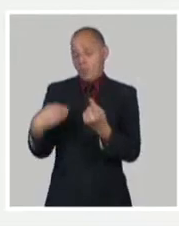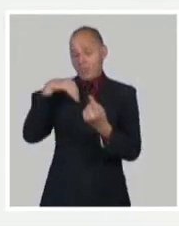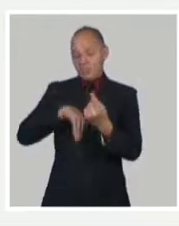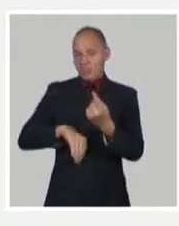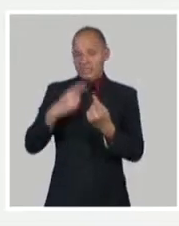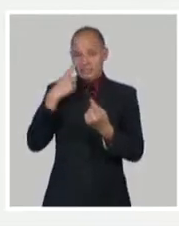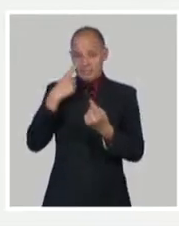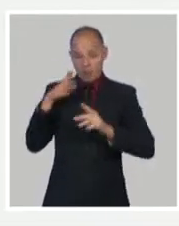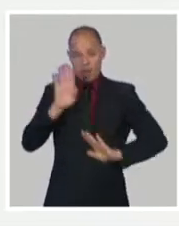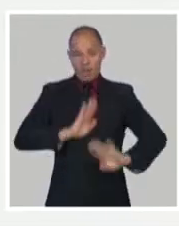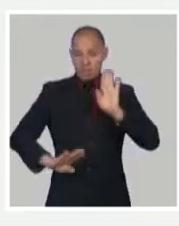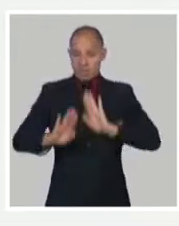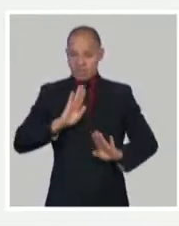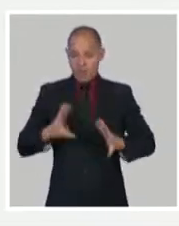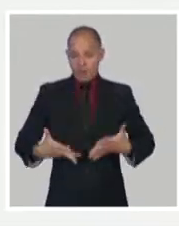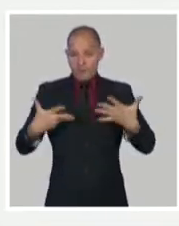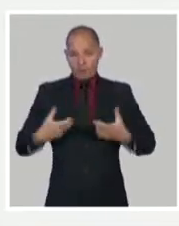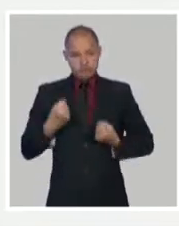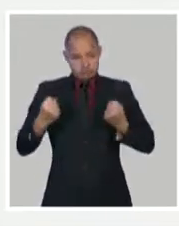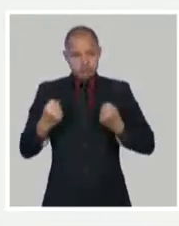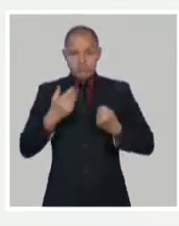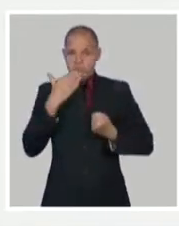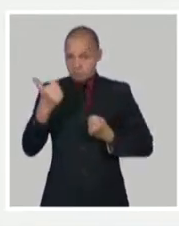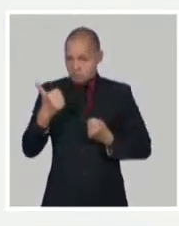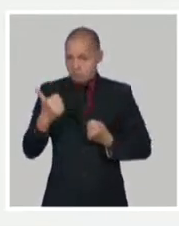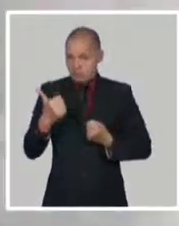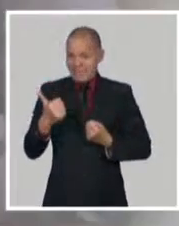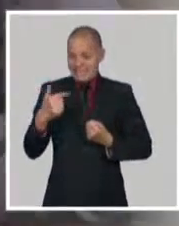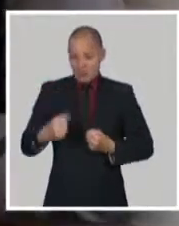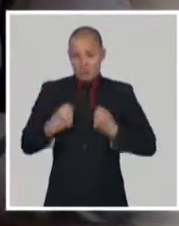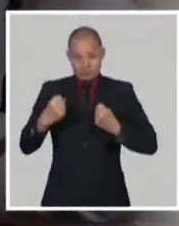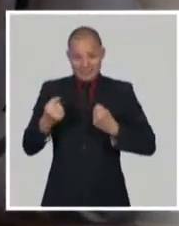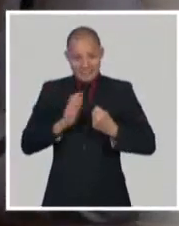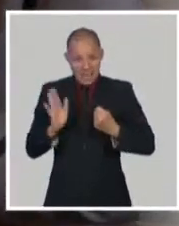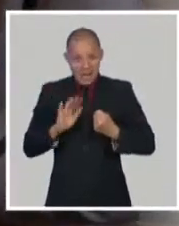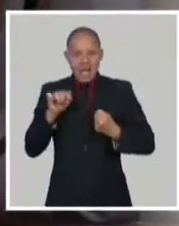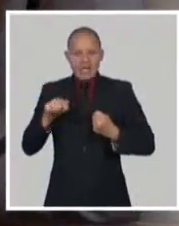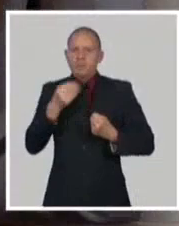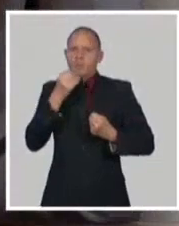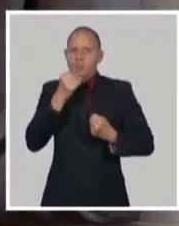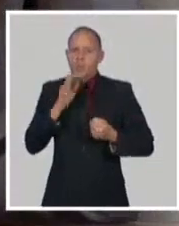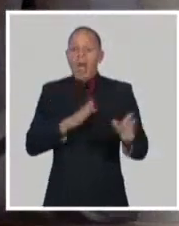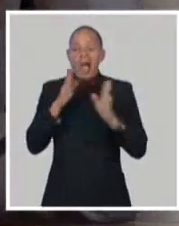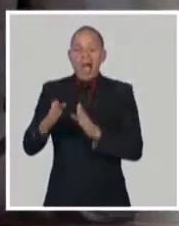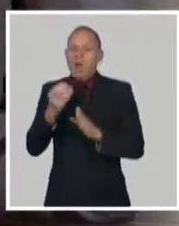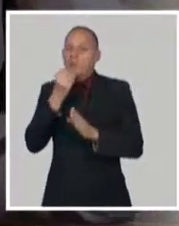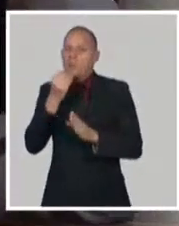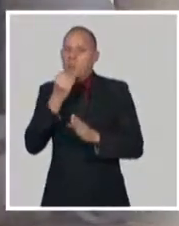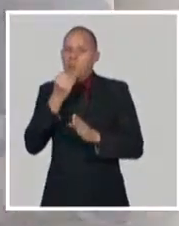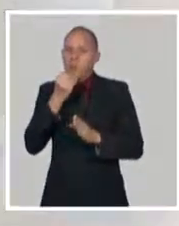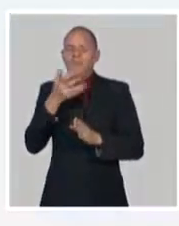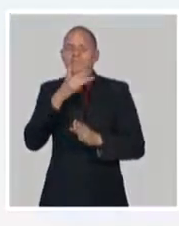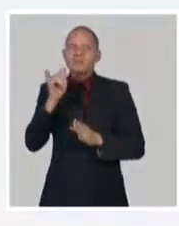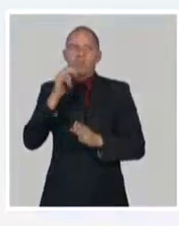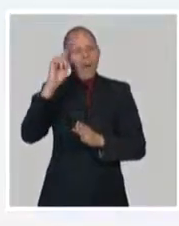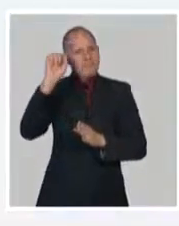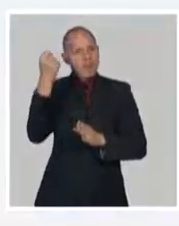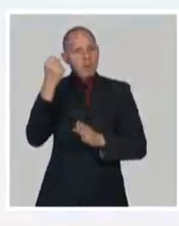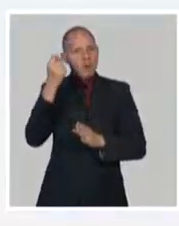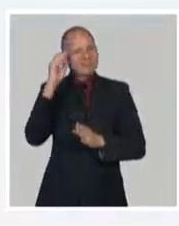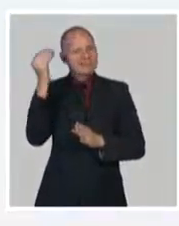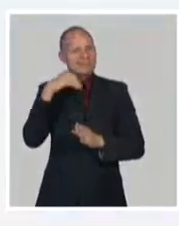más efectiva y funciona mucho mejor y genera además memoria en cierto sentido. La próxima, ahí nosotros vemos